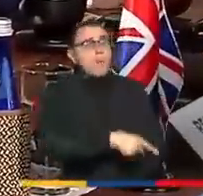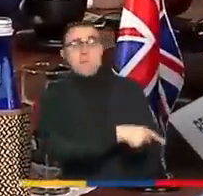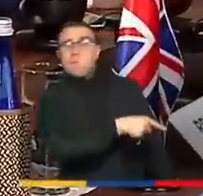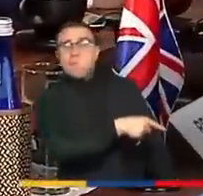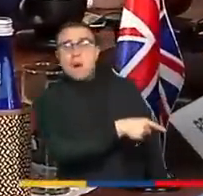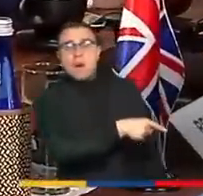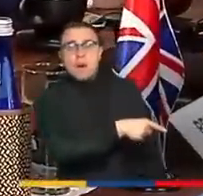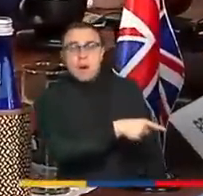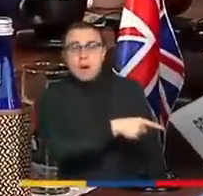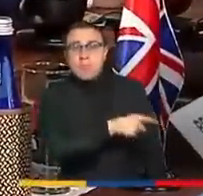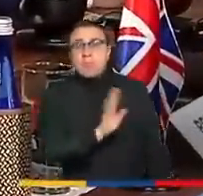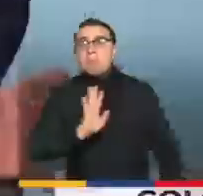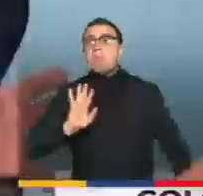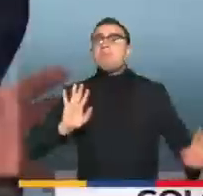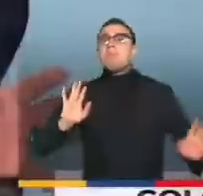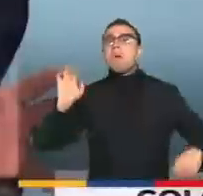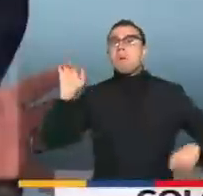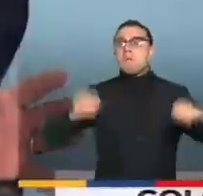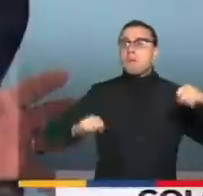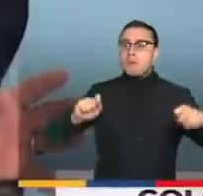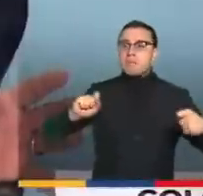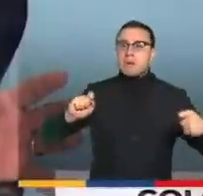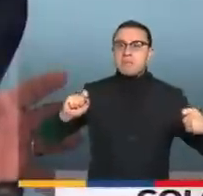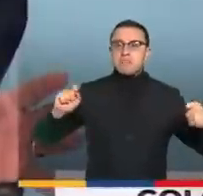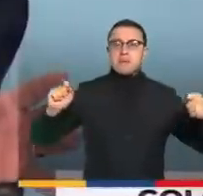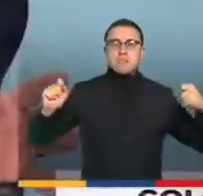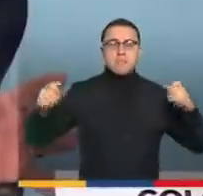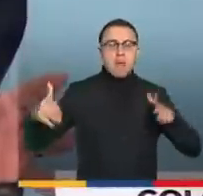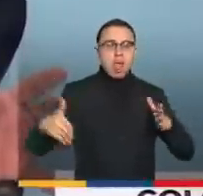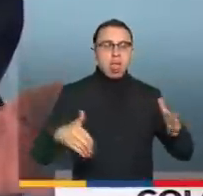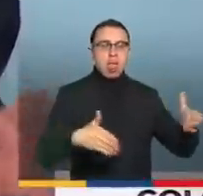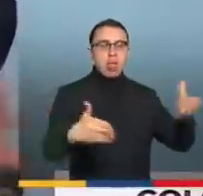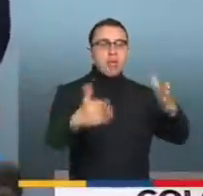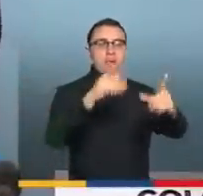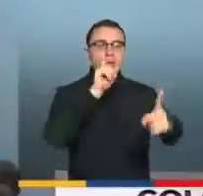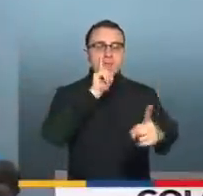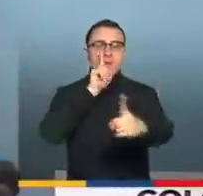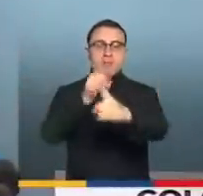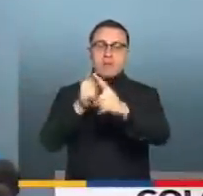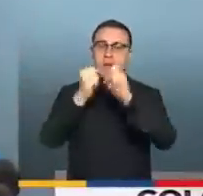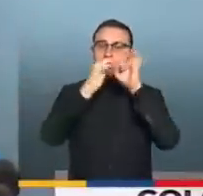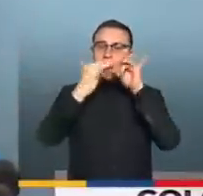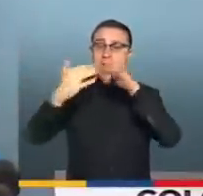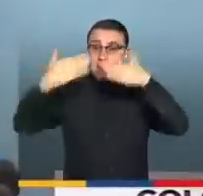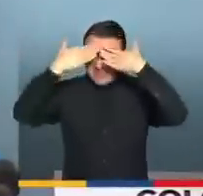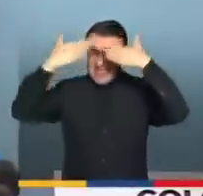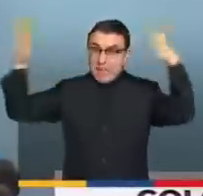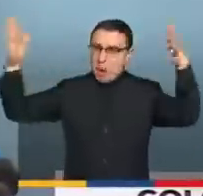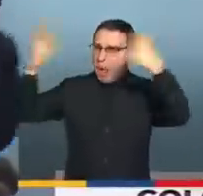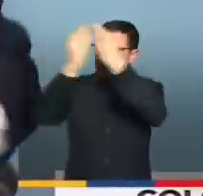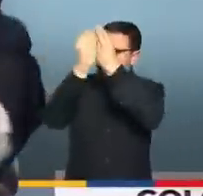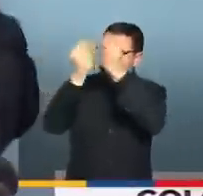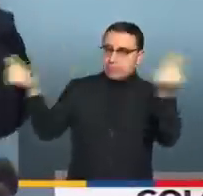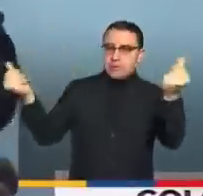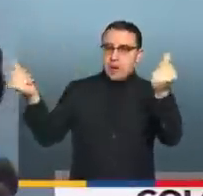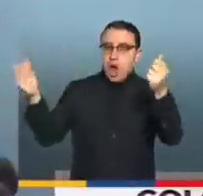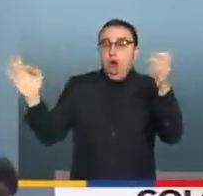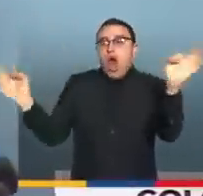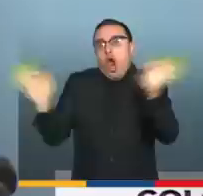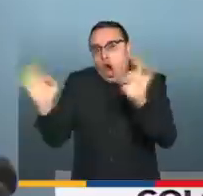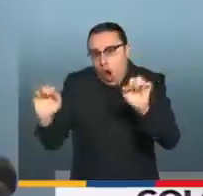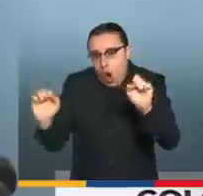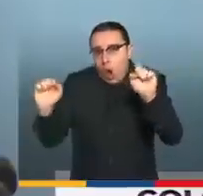pueden marcar un camino que va hacia la guerra, hacia la destrucción democrática. O